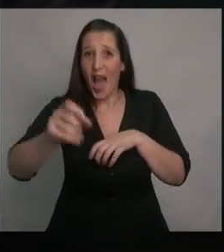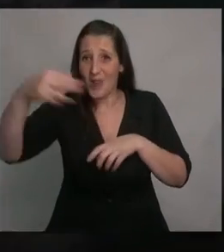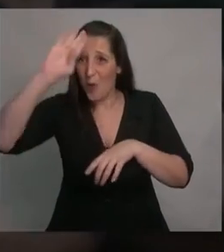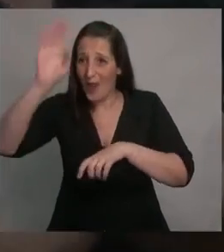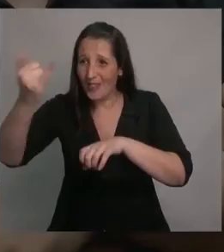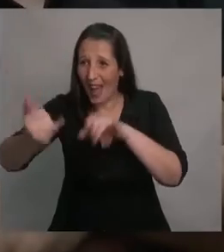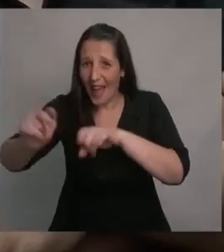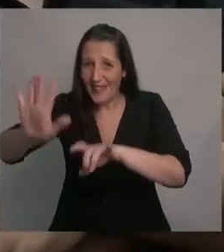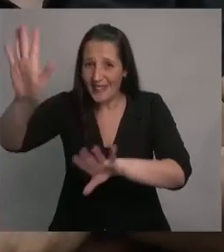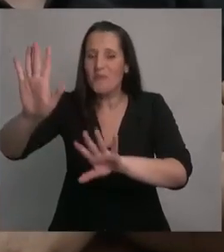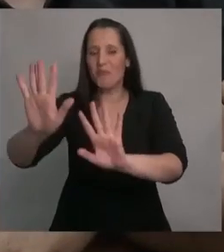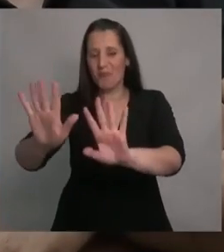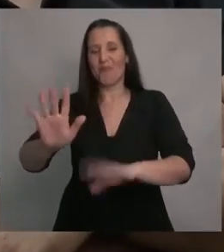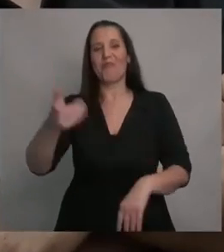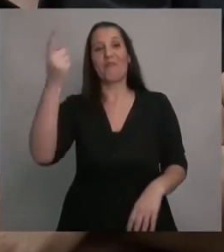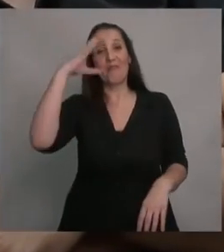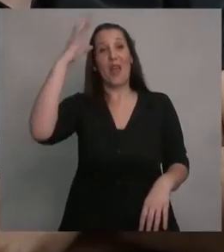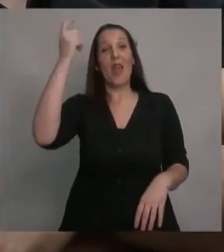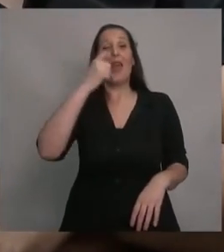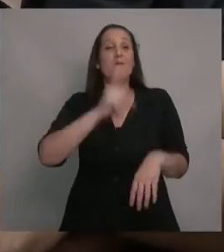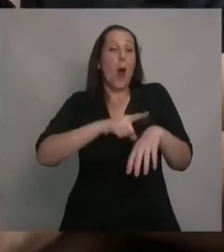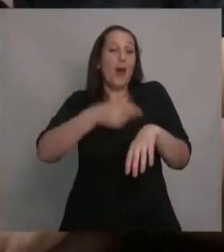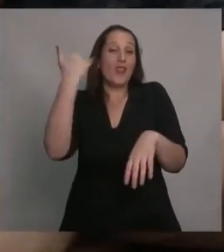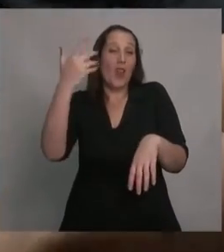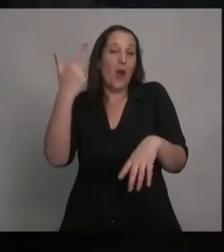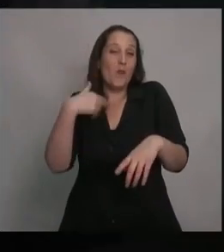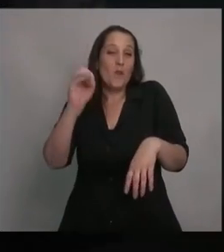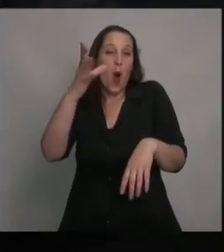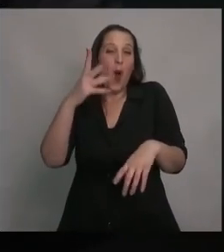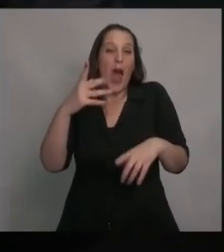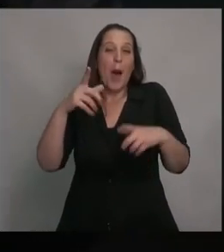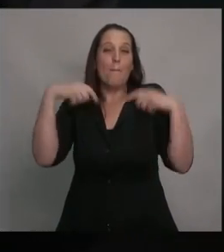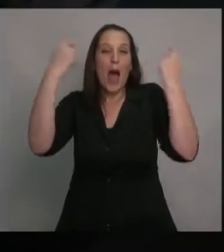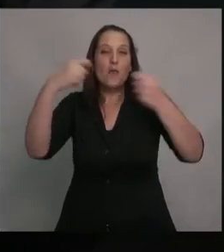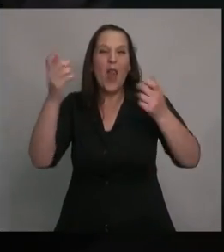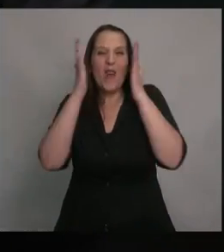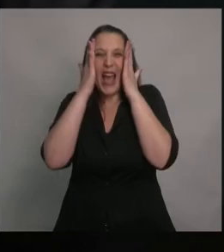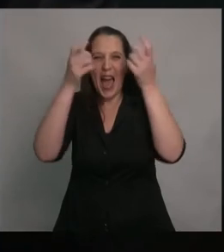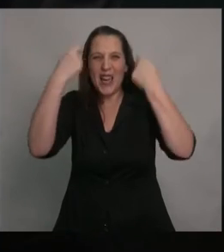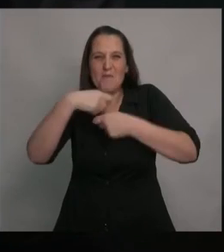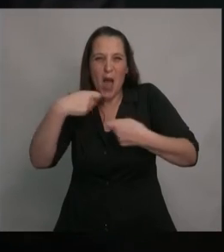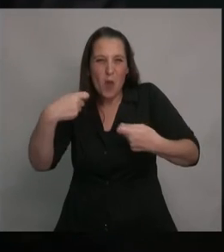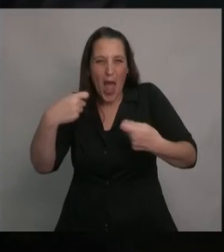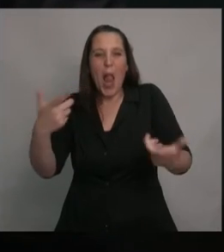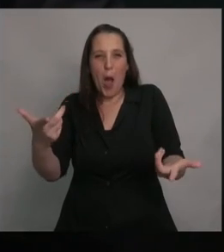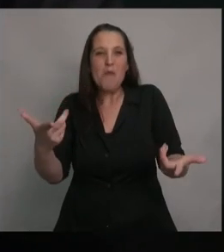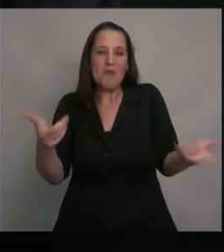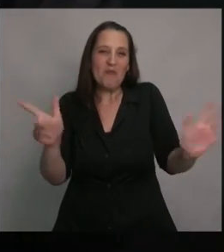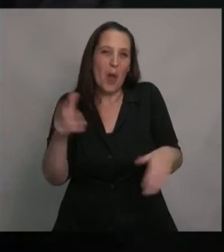80, había unos guapos en Cuba que tenían un pañuelo que se ponían en la cara. El hombre tenía un pañuelo puesto en la cara y decía, no, ese, desde que yo